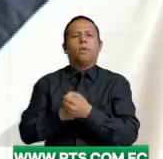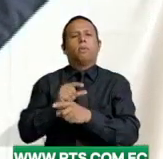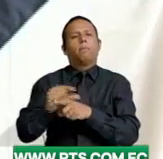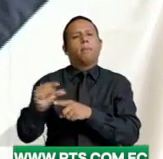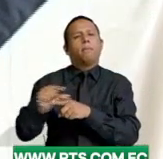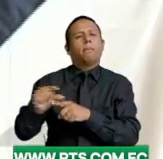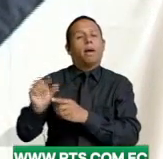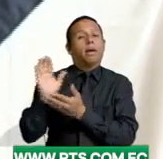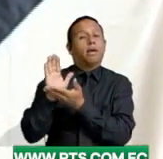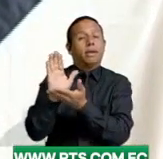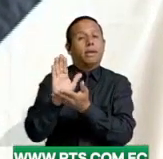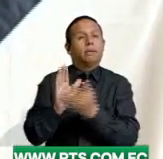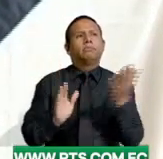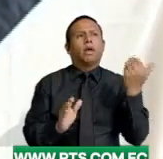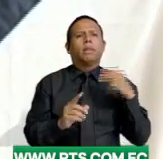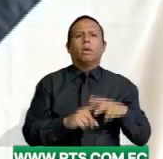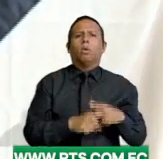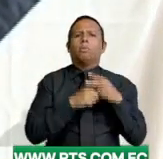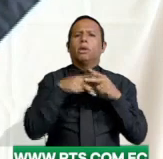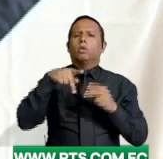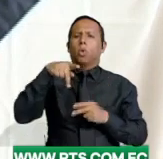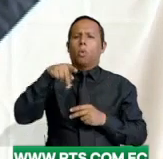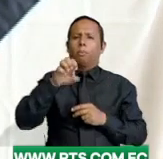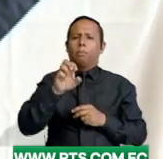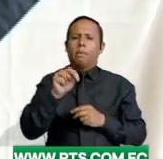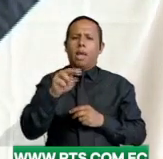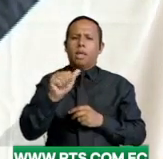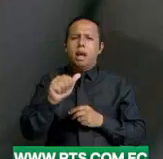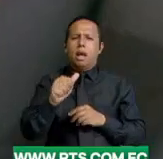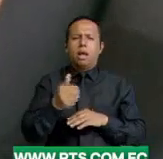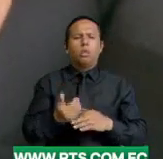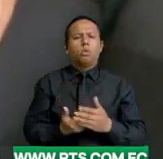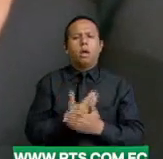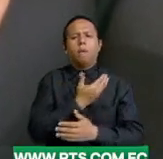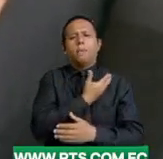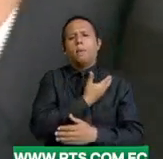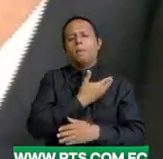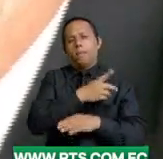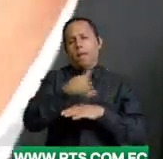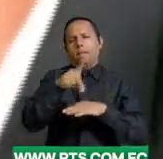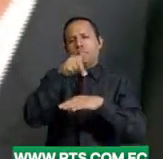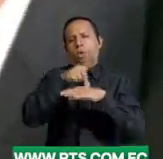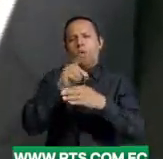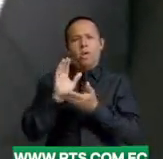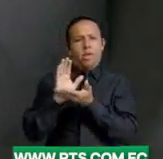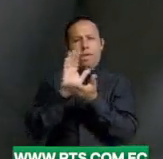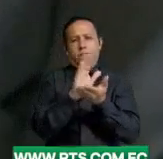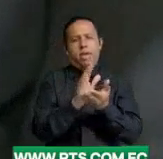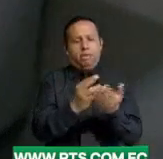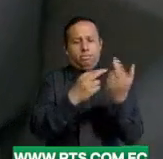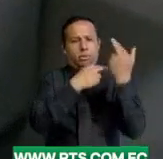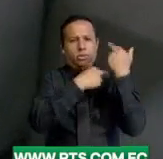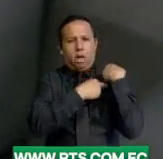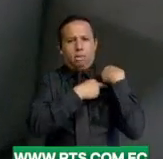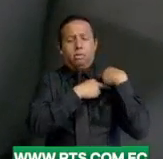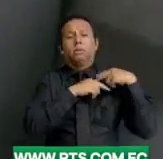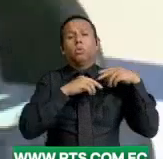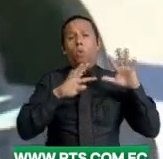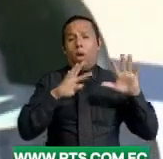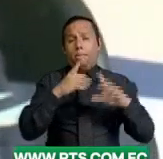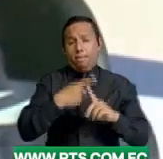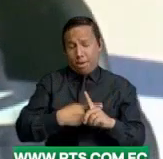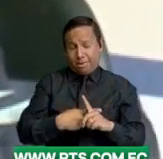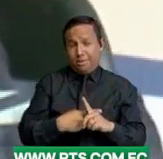Han pasado 9 meses desde que Eduardo Peña Hurtado está a la cabeza de la administración del Instituto Ecuatoriano de Seguridad Social IES y a través de una rueda de